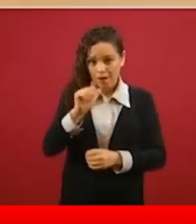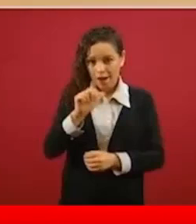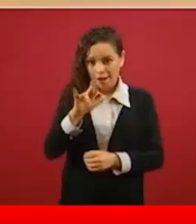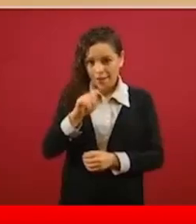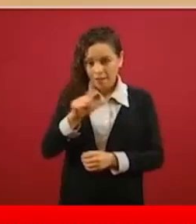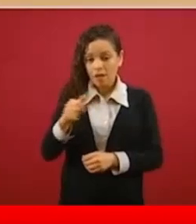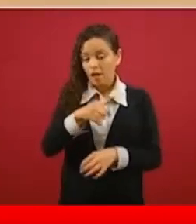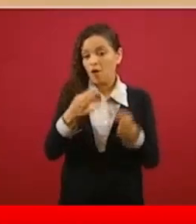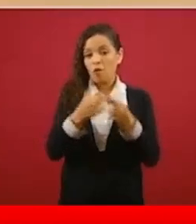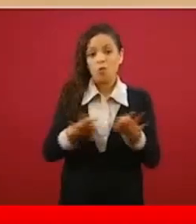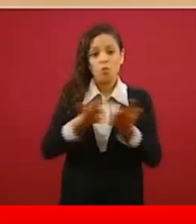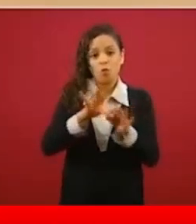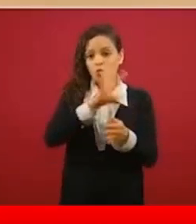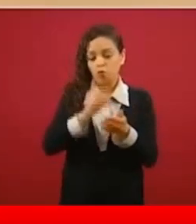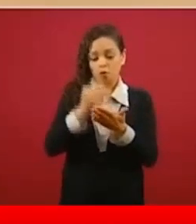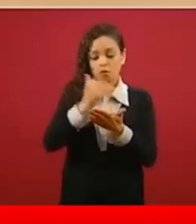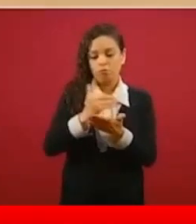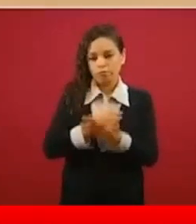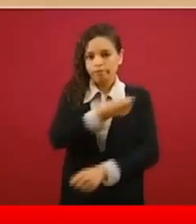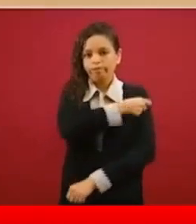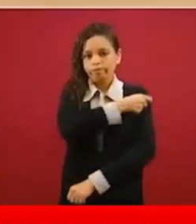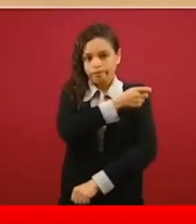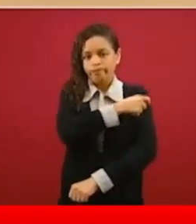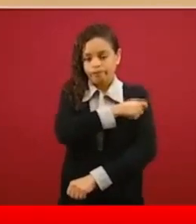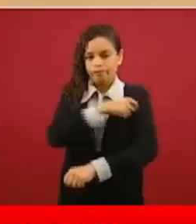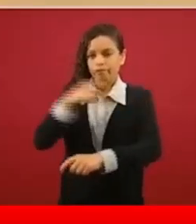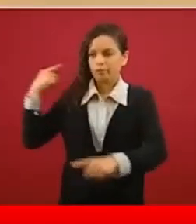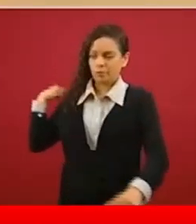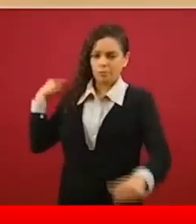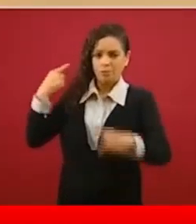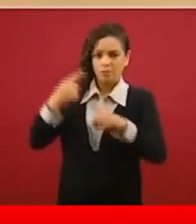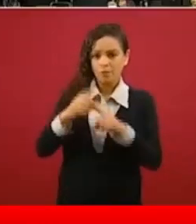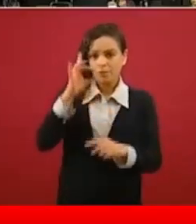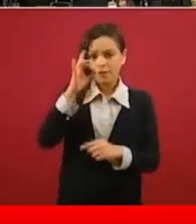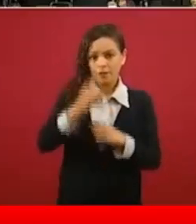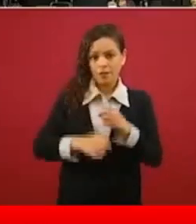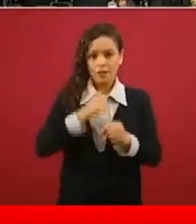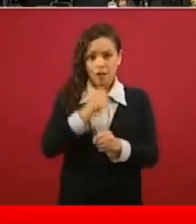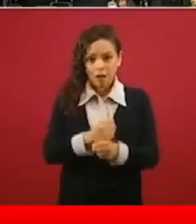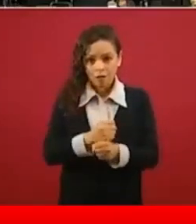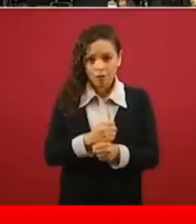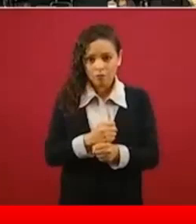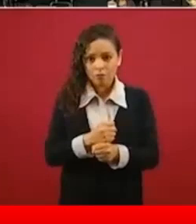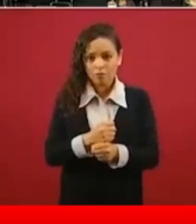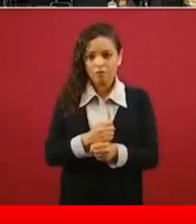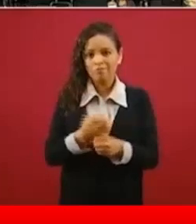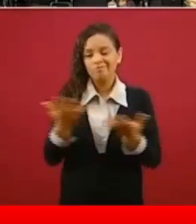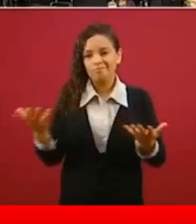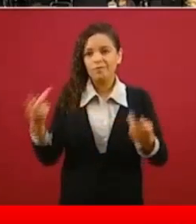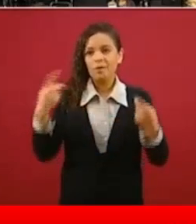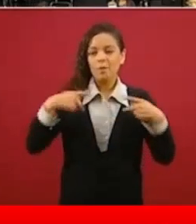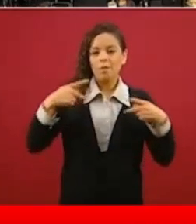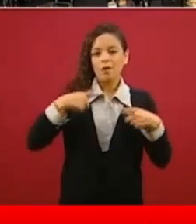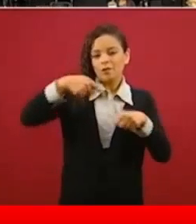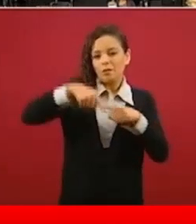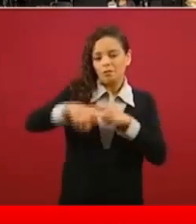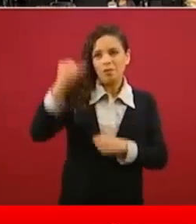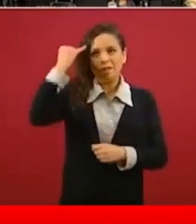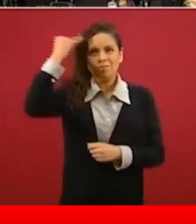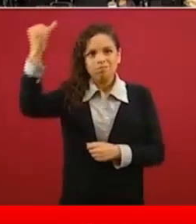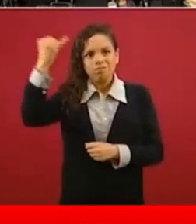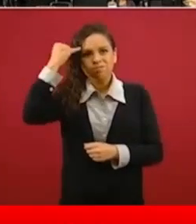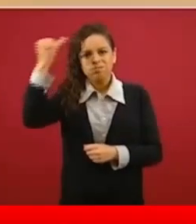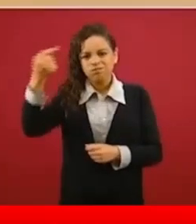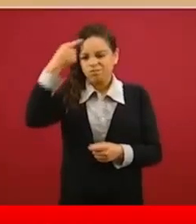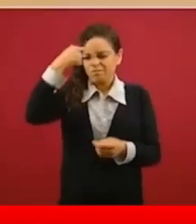en especial en los últimos 30 años han empezado a surgir actitudes posiciones ideas creencias que han llevado